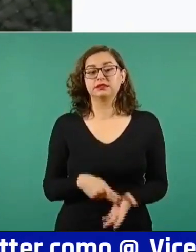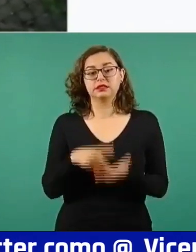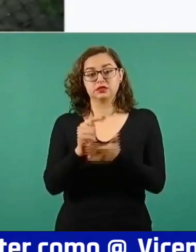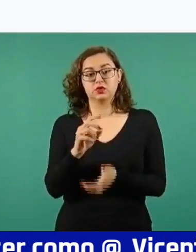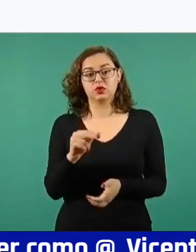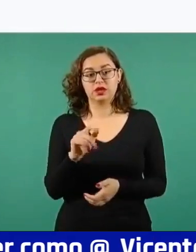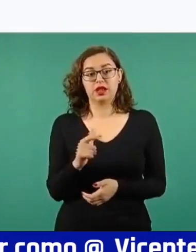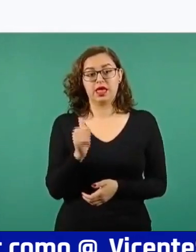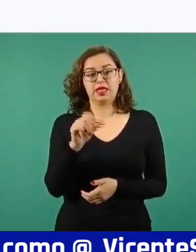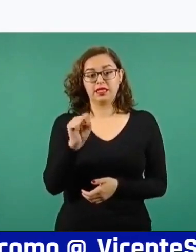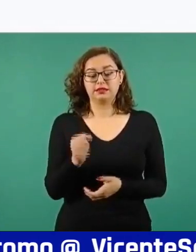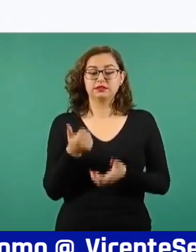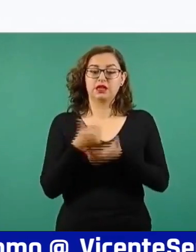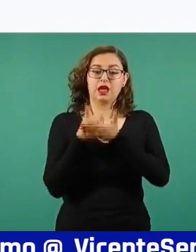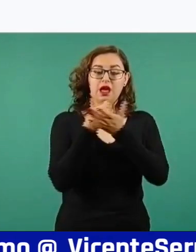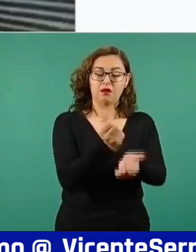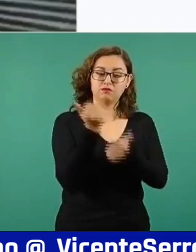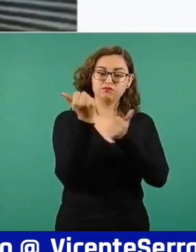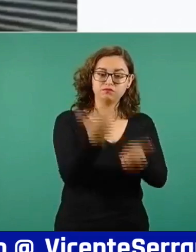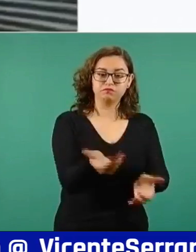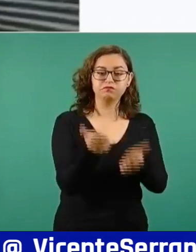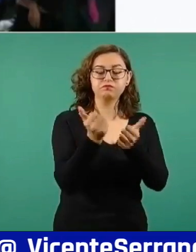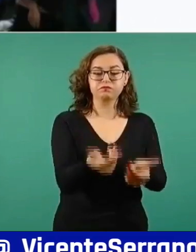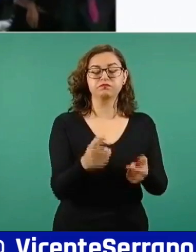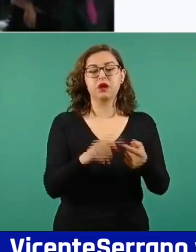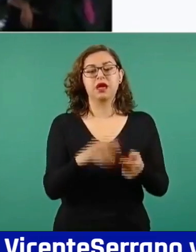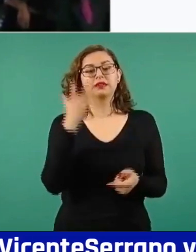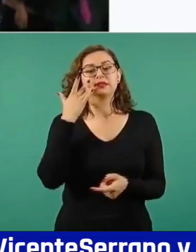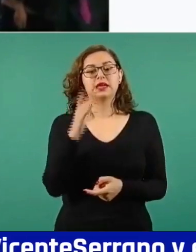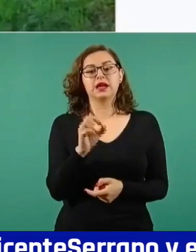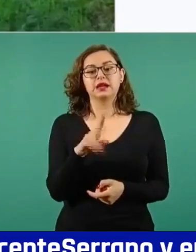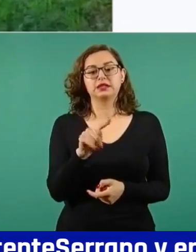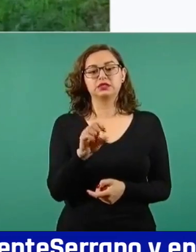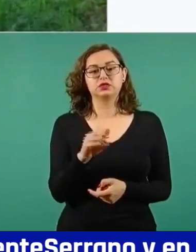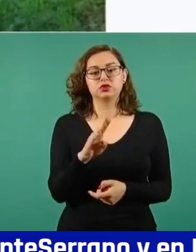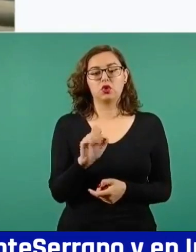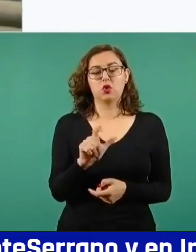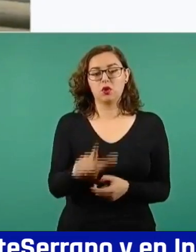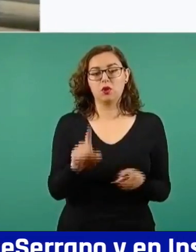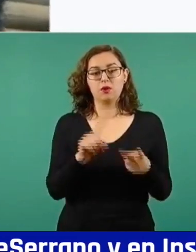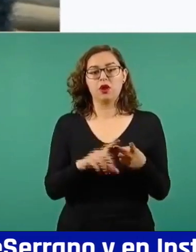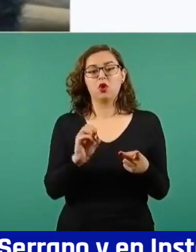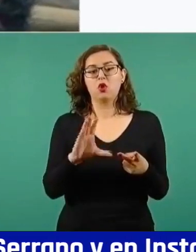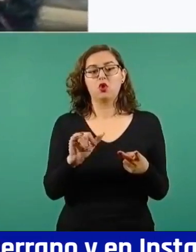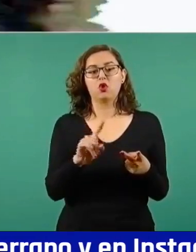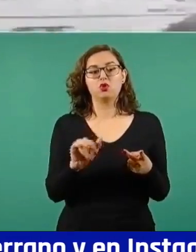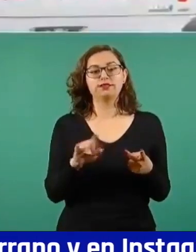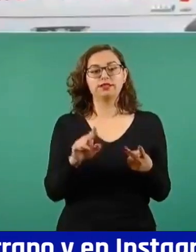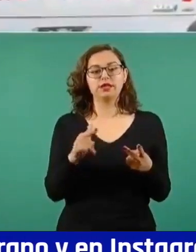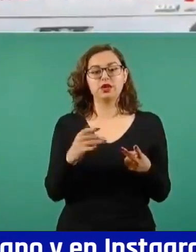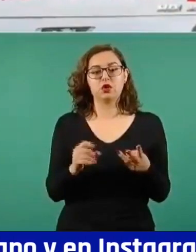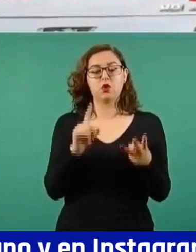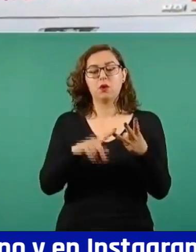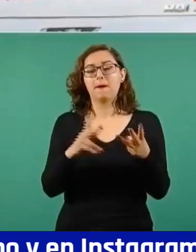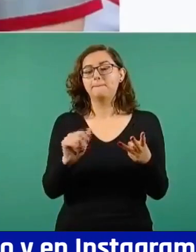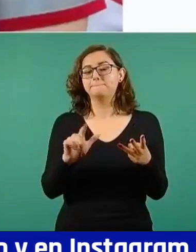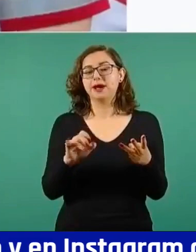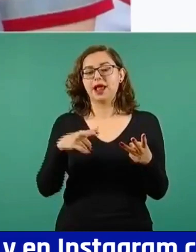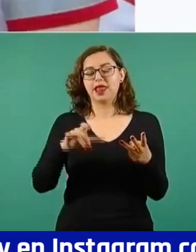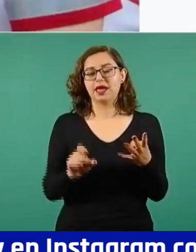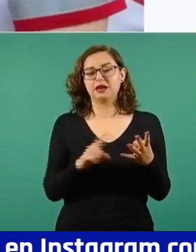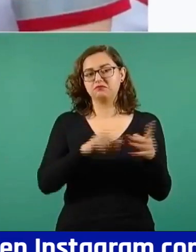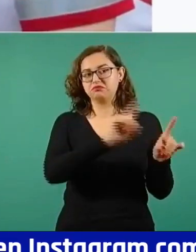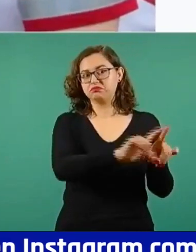beneficiado a familias de los municipios de San Cristóbal de las Casas, Ocosingo, Palenque y Yajalón. Paralelamente,